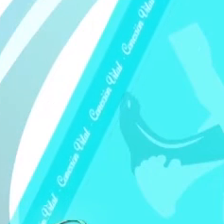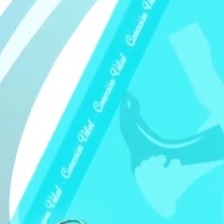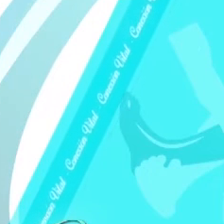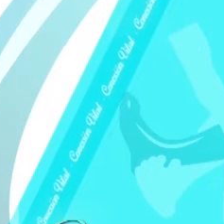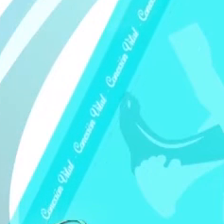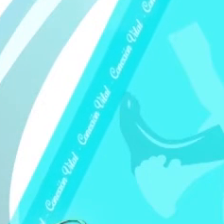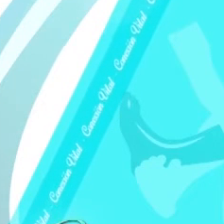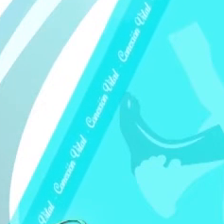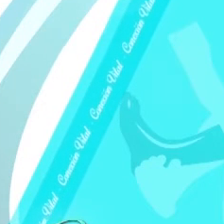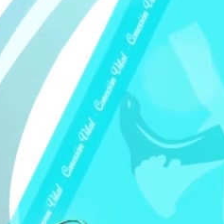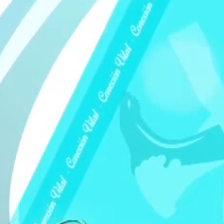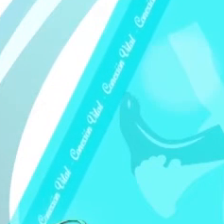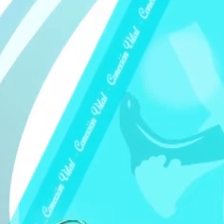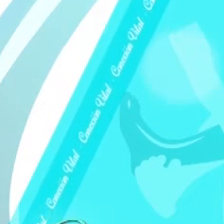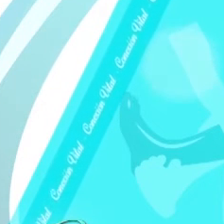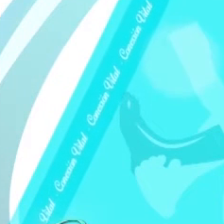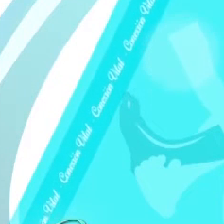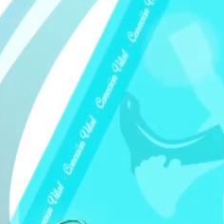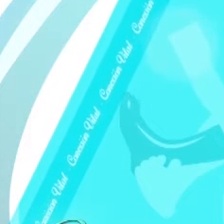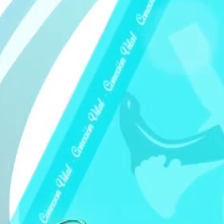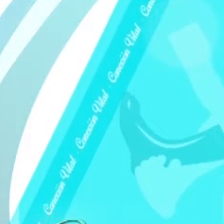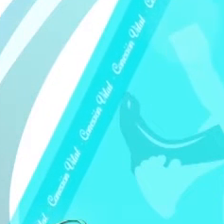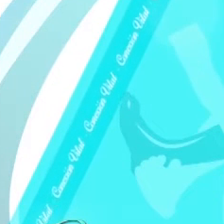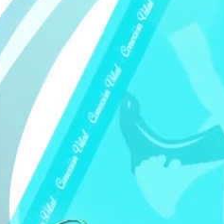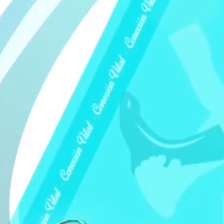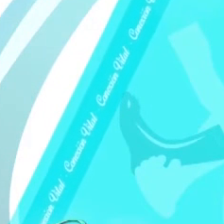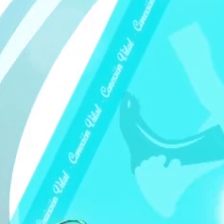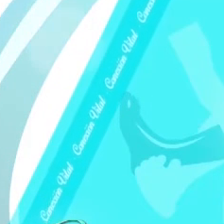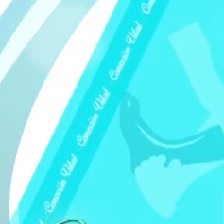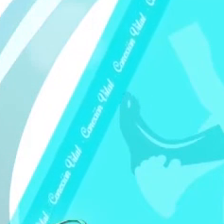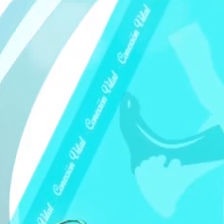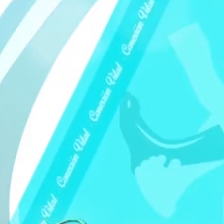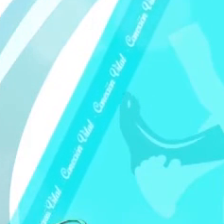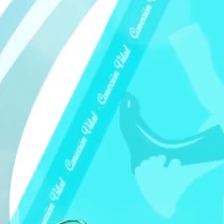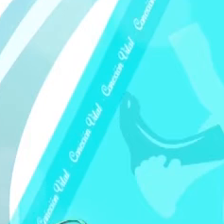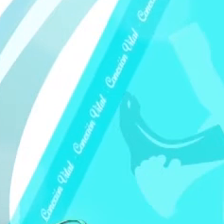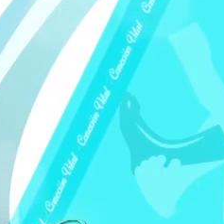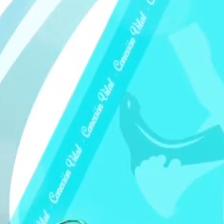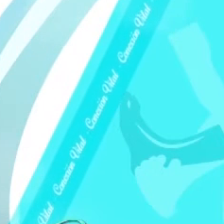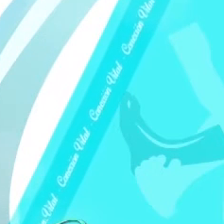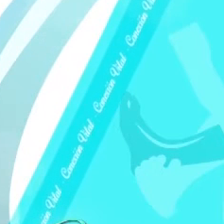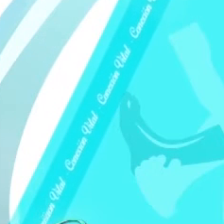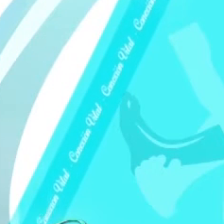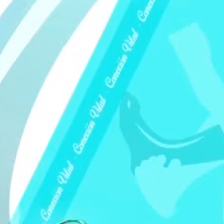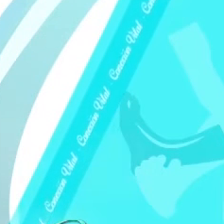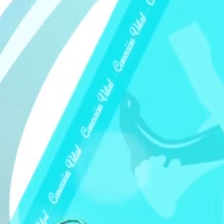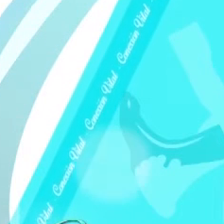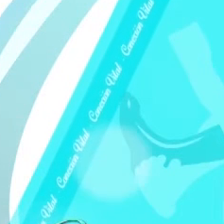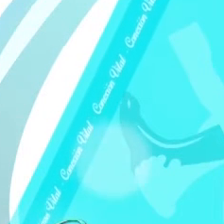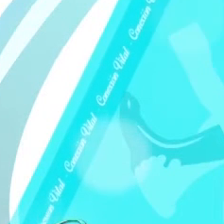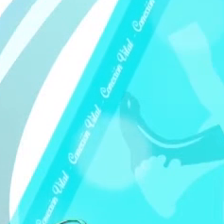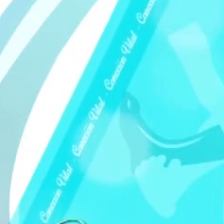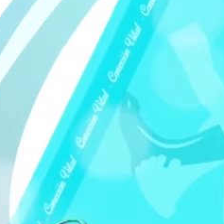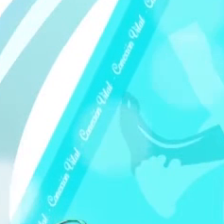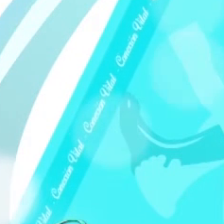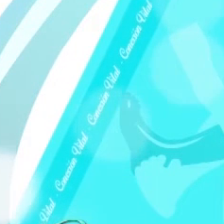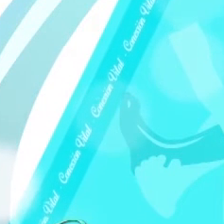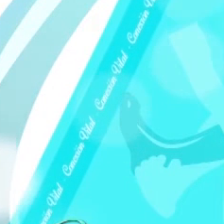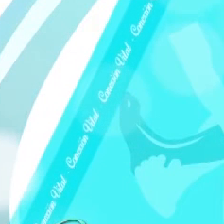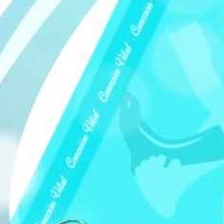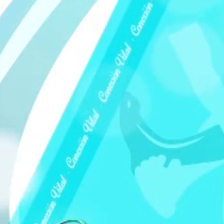¿Sabías que la frecuencia cardíaca es el número de contracciones del corazón por minuto? Esto es Medicina para